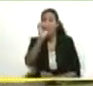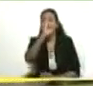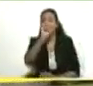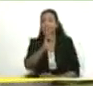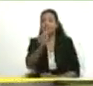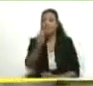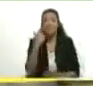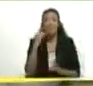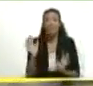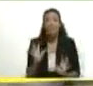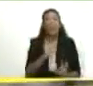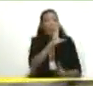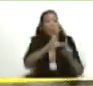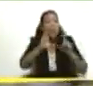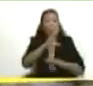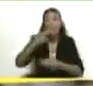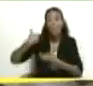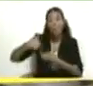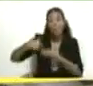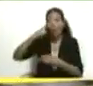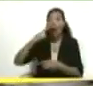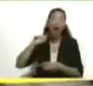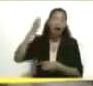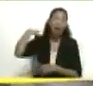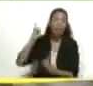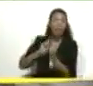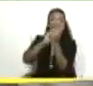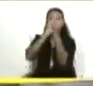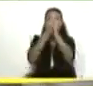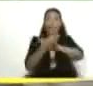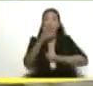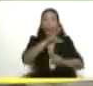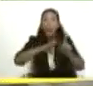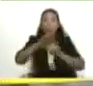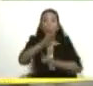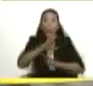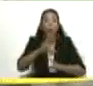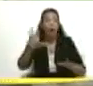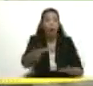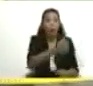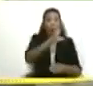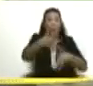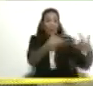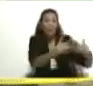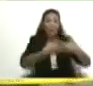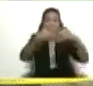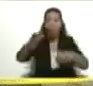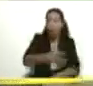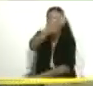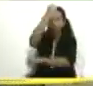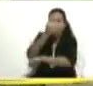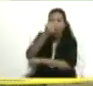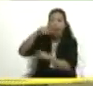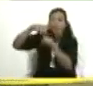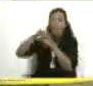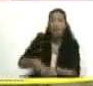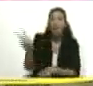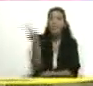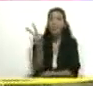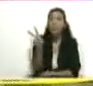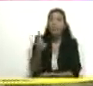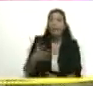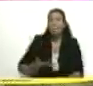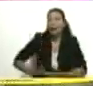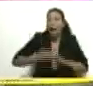Y digo esto porque la cultura del petróleo y la transculturización y la colonización cultural es lo más pesado que hay en la mente.